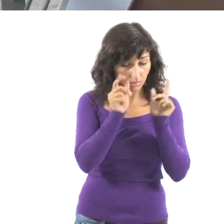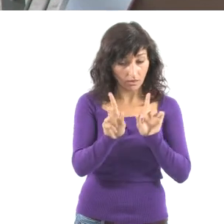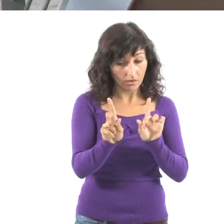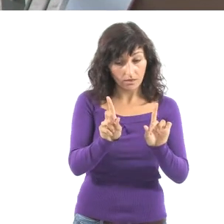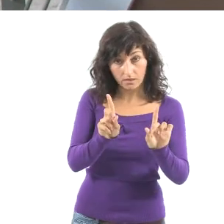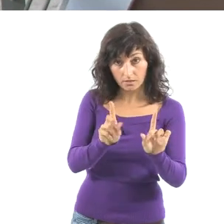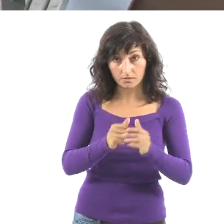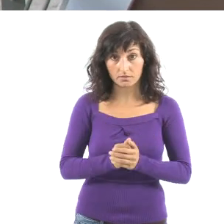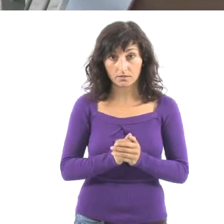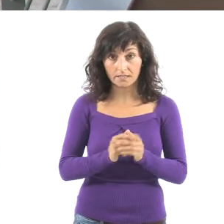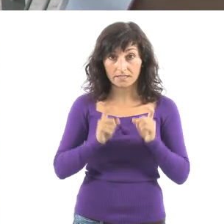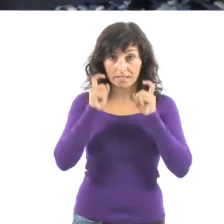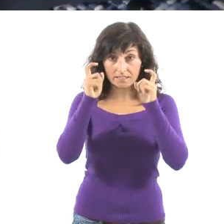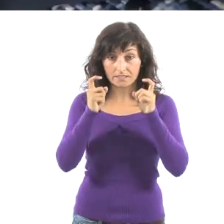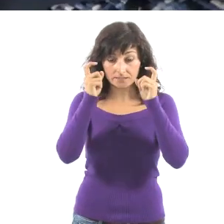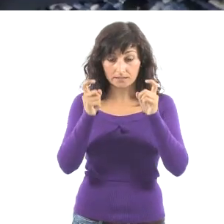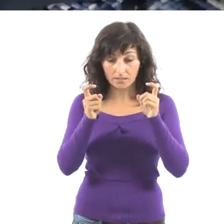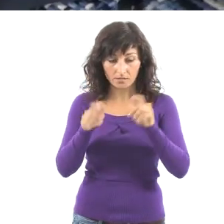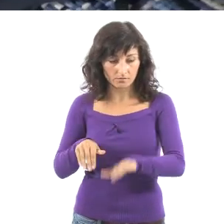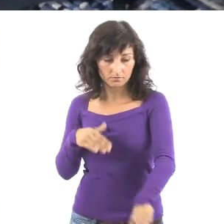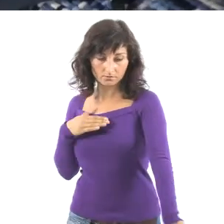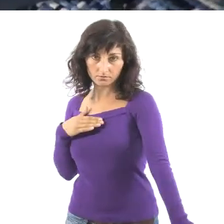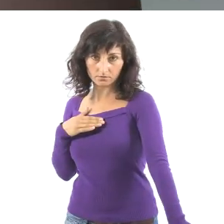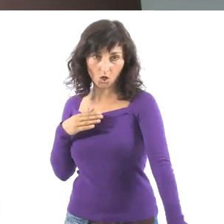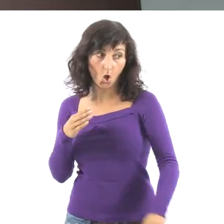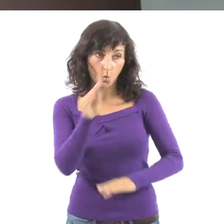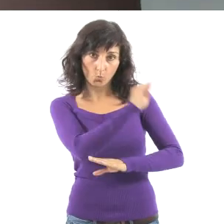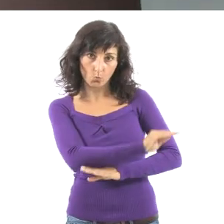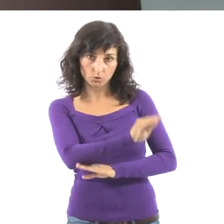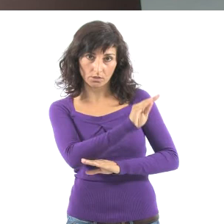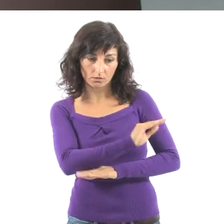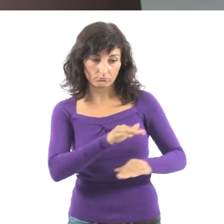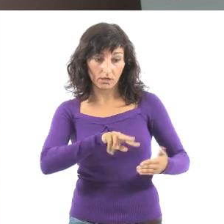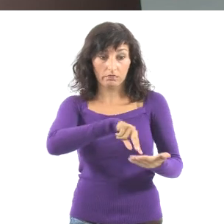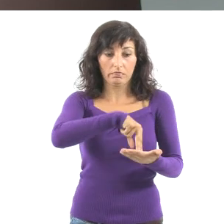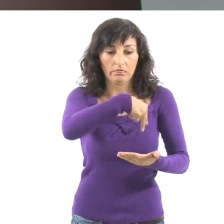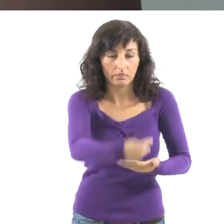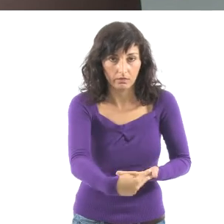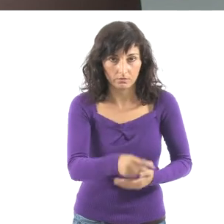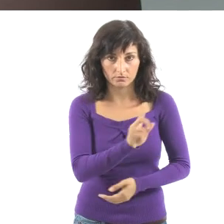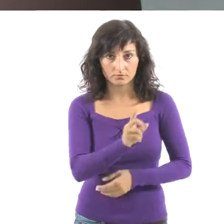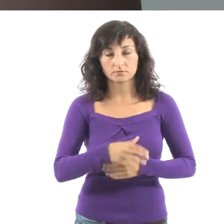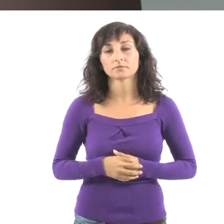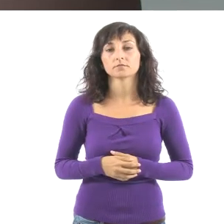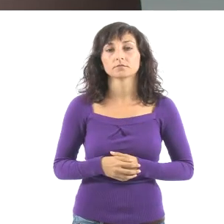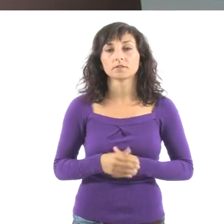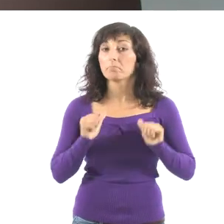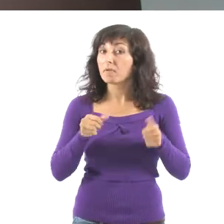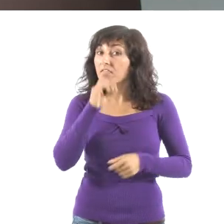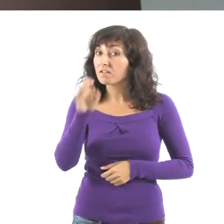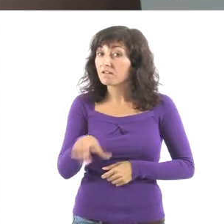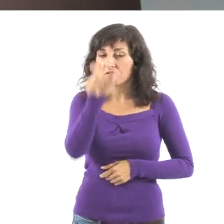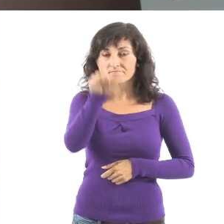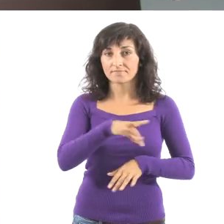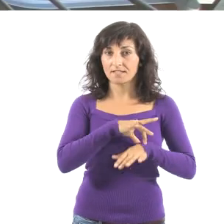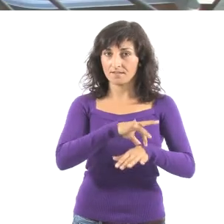procurando con su mano de sujeción impedir que lo rebase. Y se inicia la marcha por parte del guía